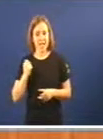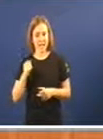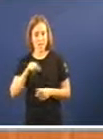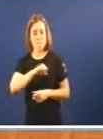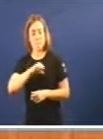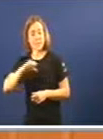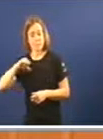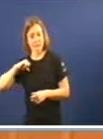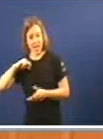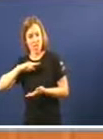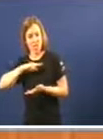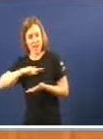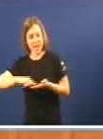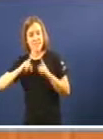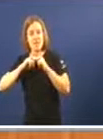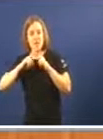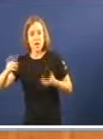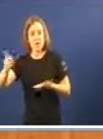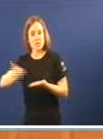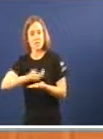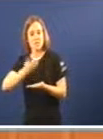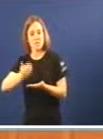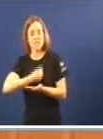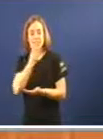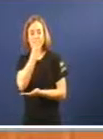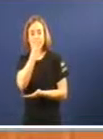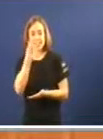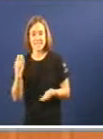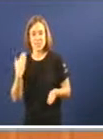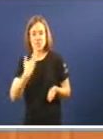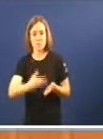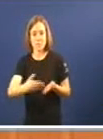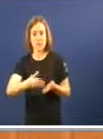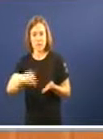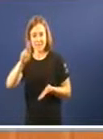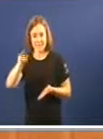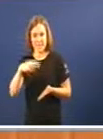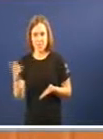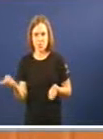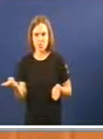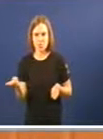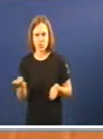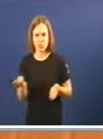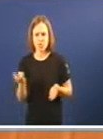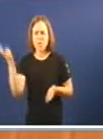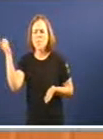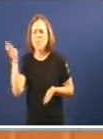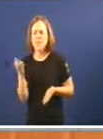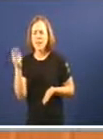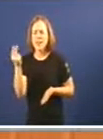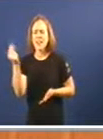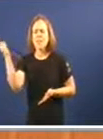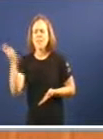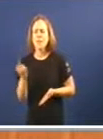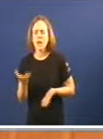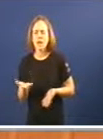facturaba anualmente 300 millones de euros de dónde sale ese beneficio